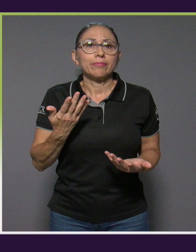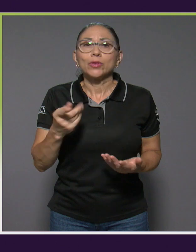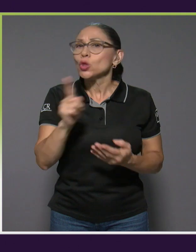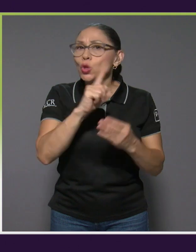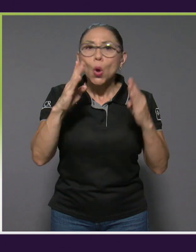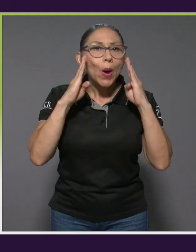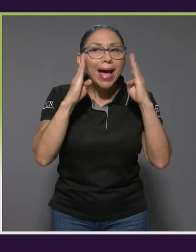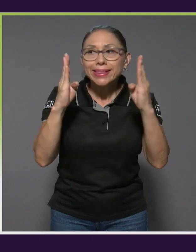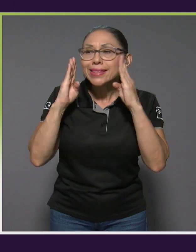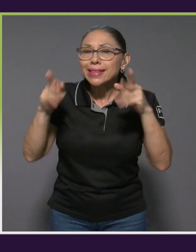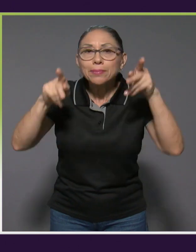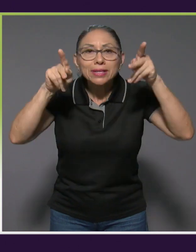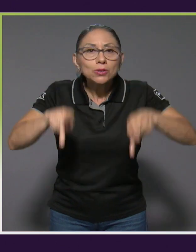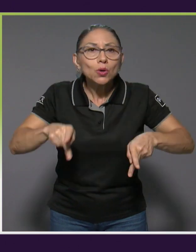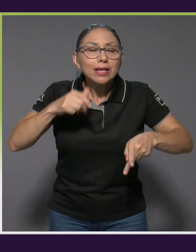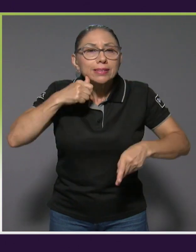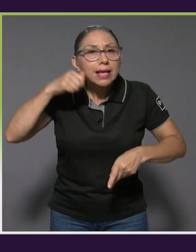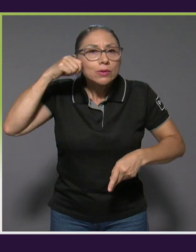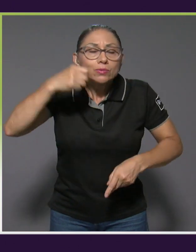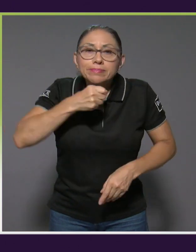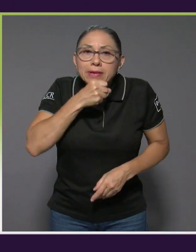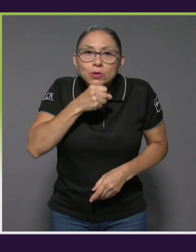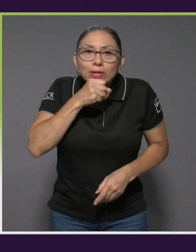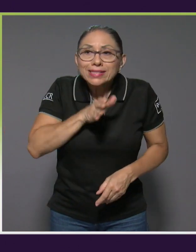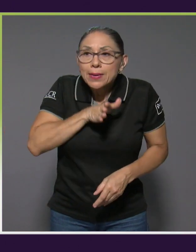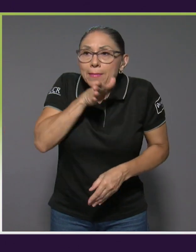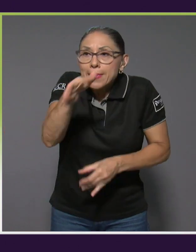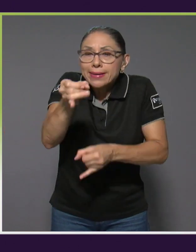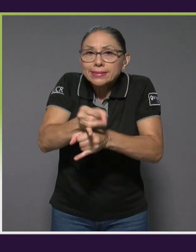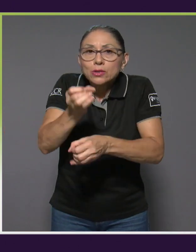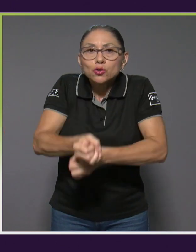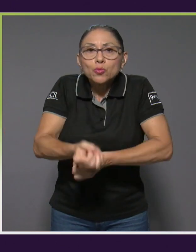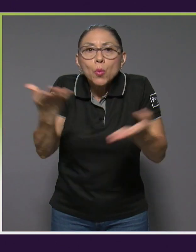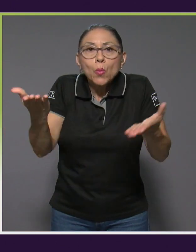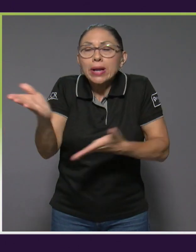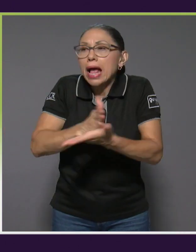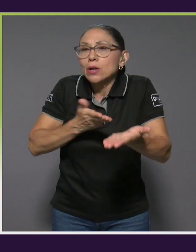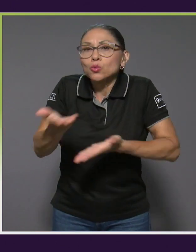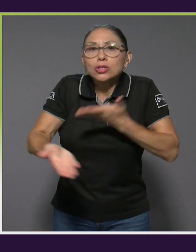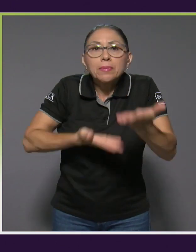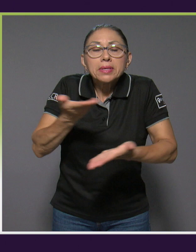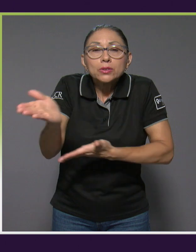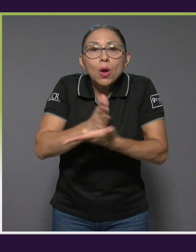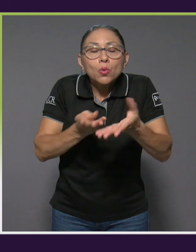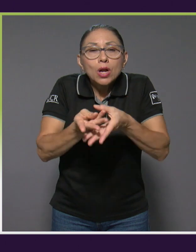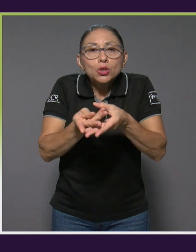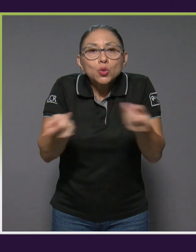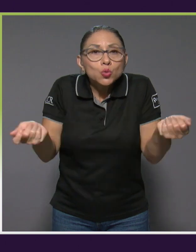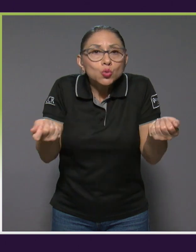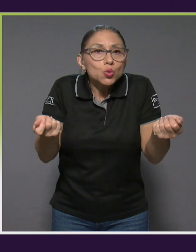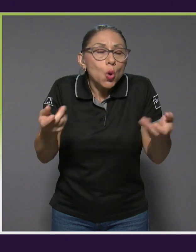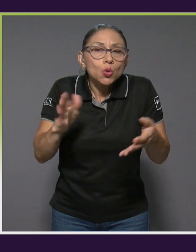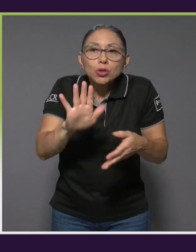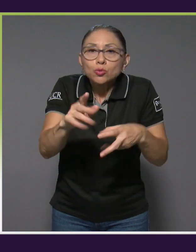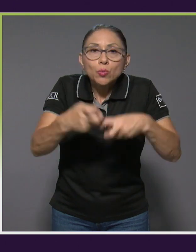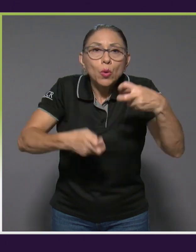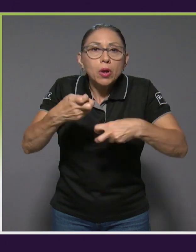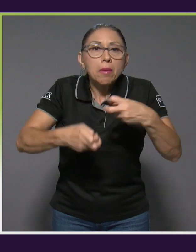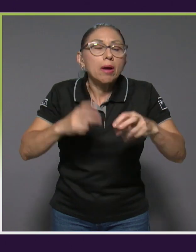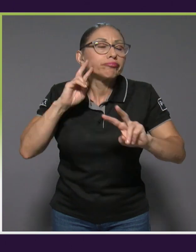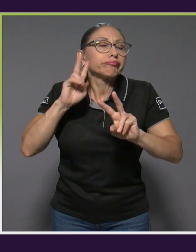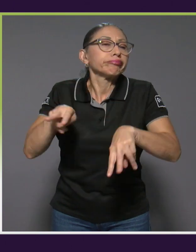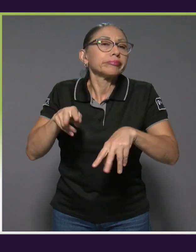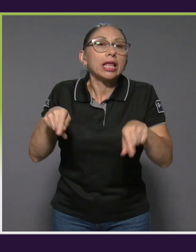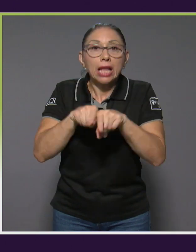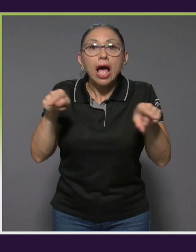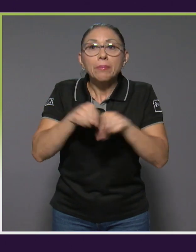a las personas mayores que llegan a las instituciones del Estado a requerir de algún servicio o alguna solución para algún problema, sino que también